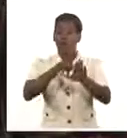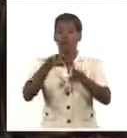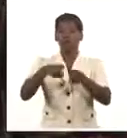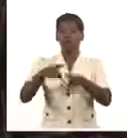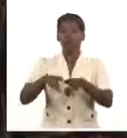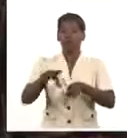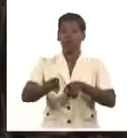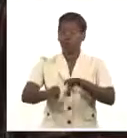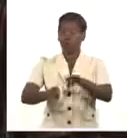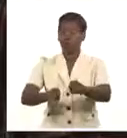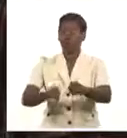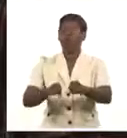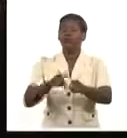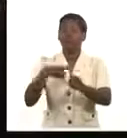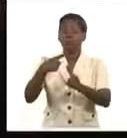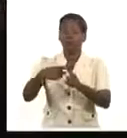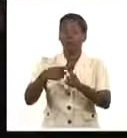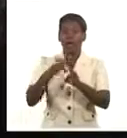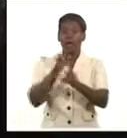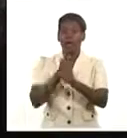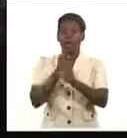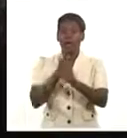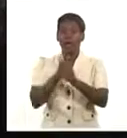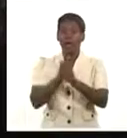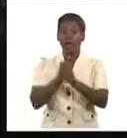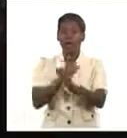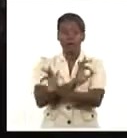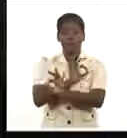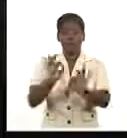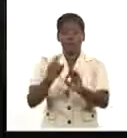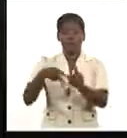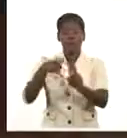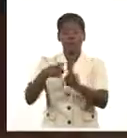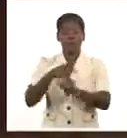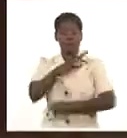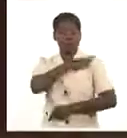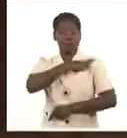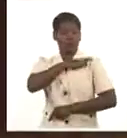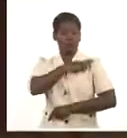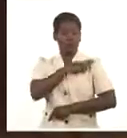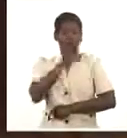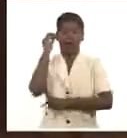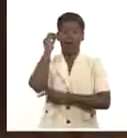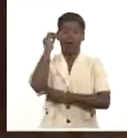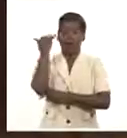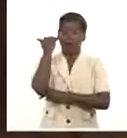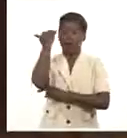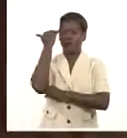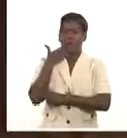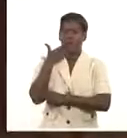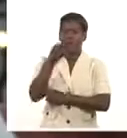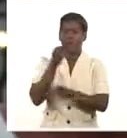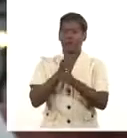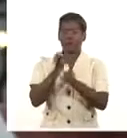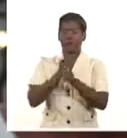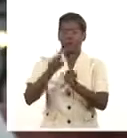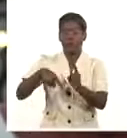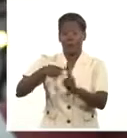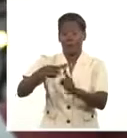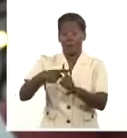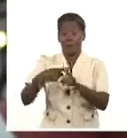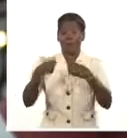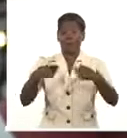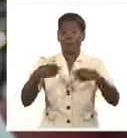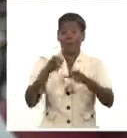con los directivos, perfeccionar la política de cuadro e incorporar más jóvenes, pero sobre todo, hacerse acompañar del pueblo. ¿Cuál es el